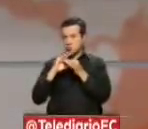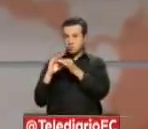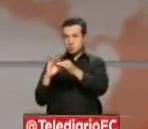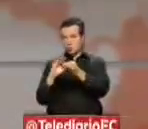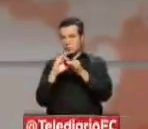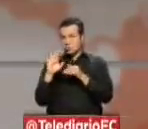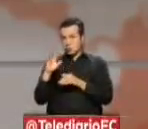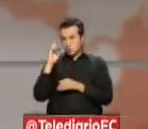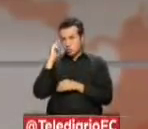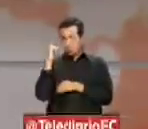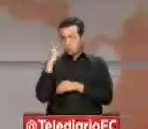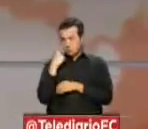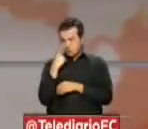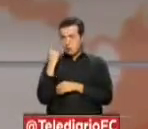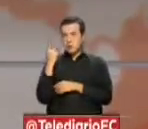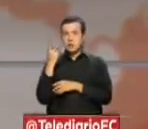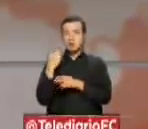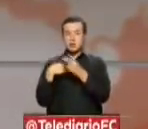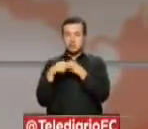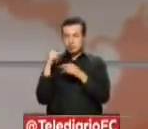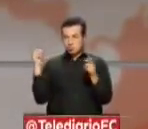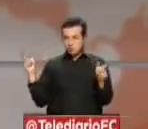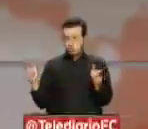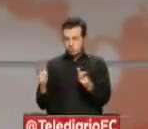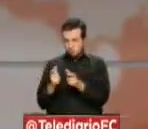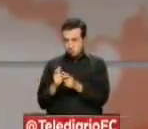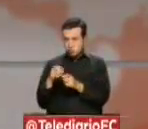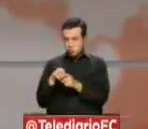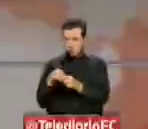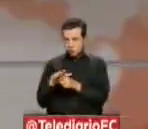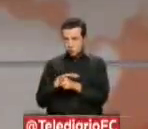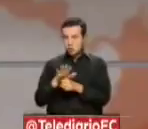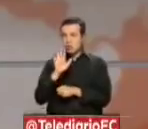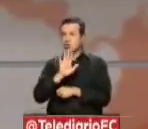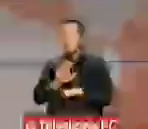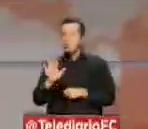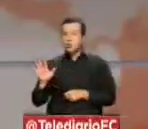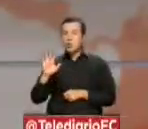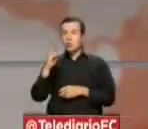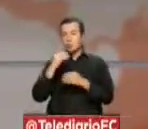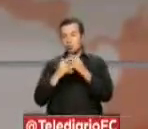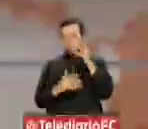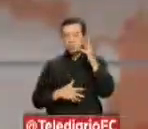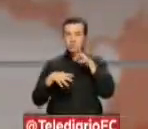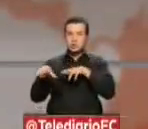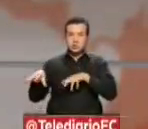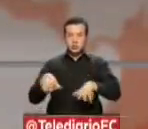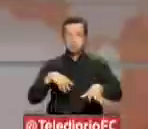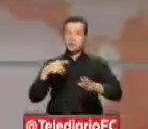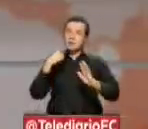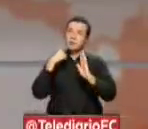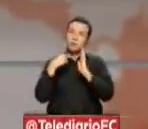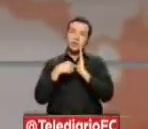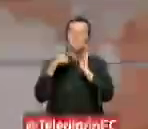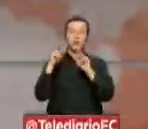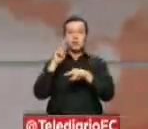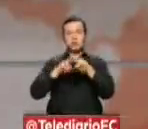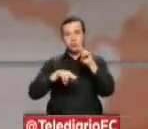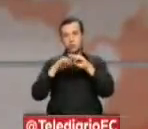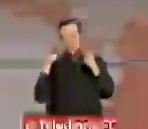y por la lógica pertenecen a la economía popular y solidaria y se dedican a un sinnúmero de actividades como por ejemplo